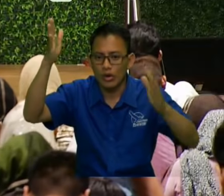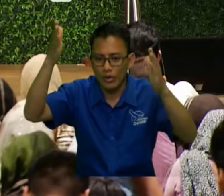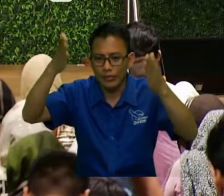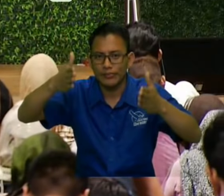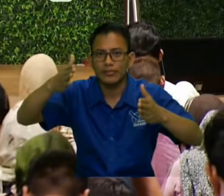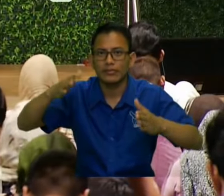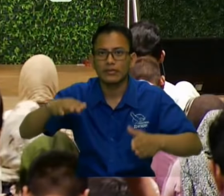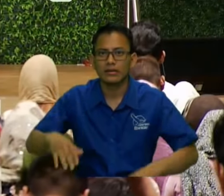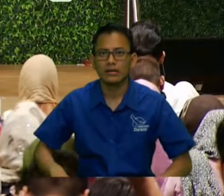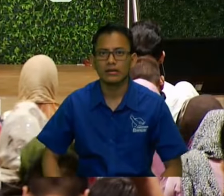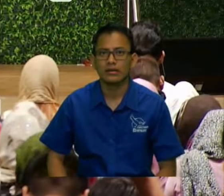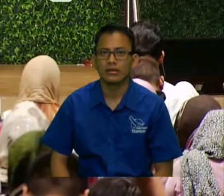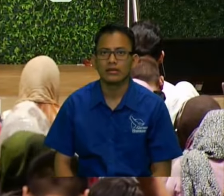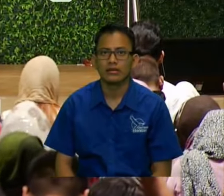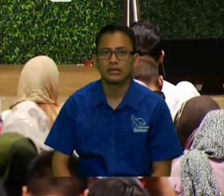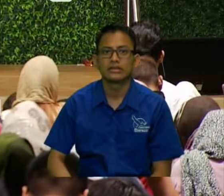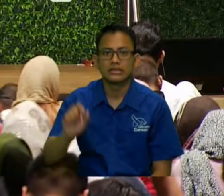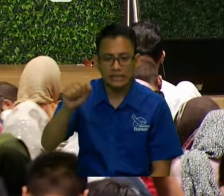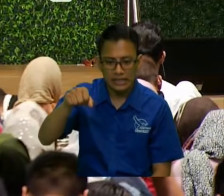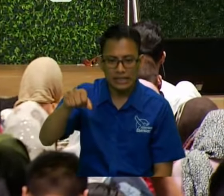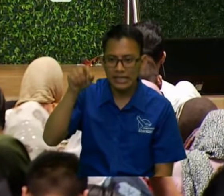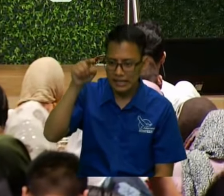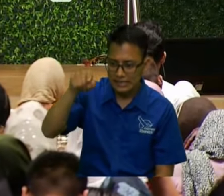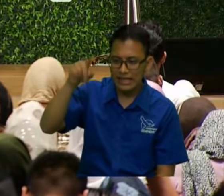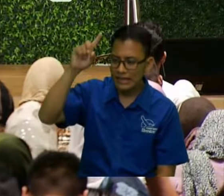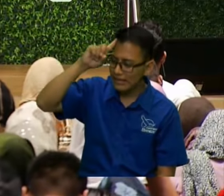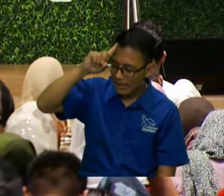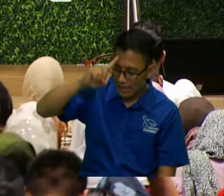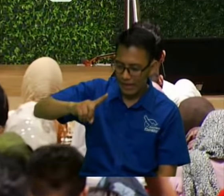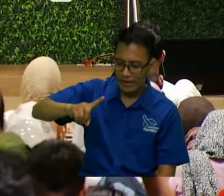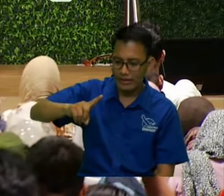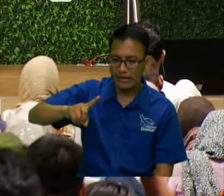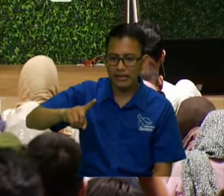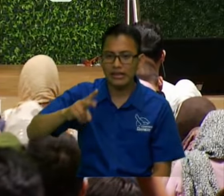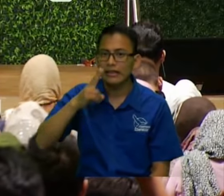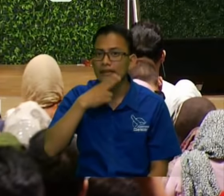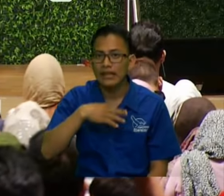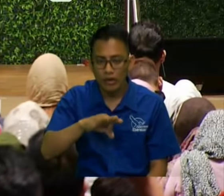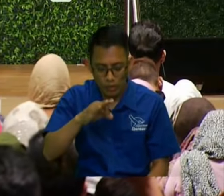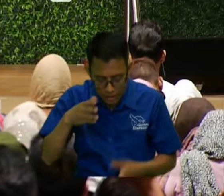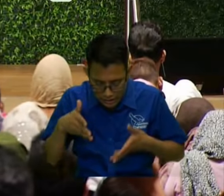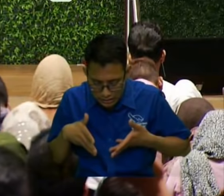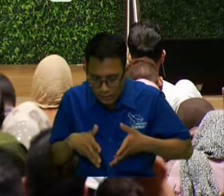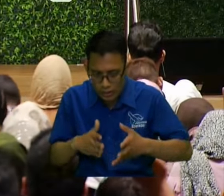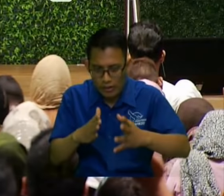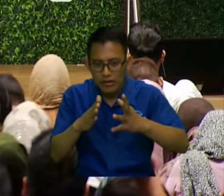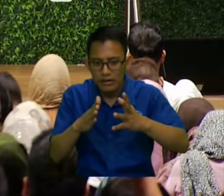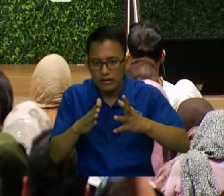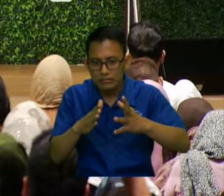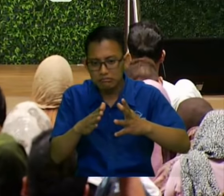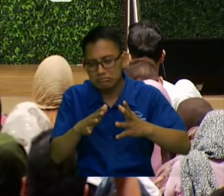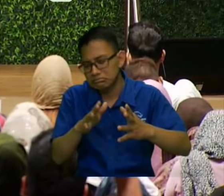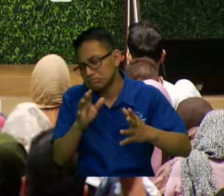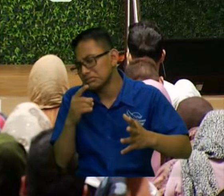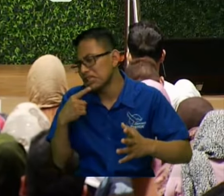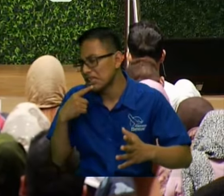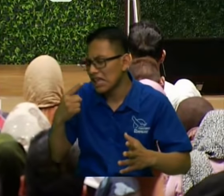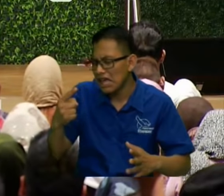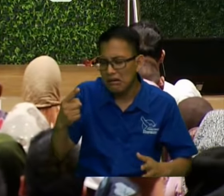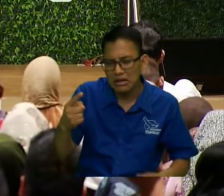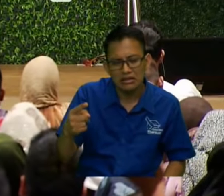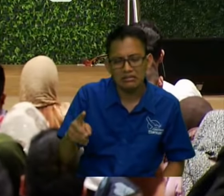Sí, ese día cuando tu hijo nació. Sí. Cuando te dijeron que no iba a nacer porque estaba